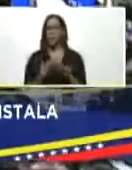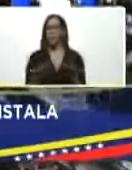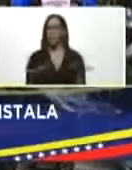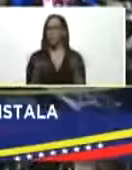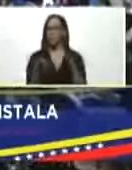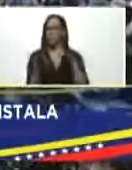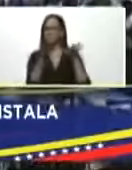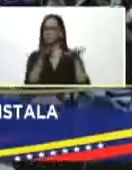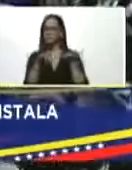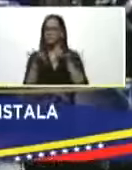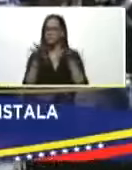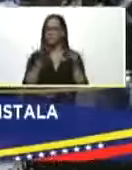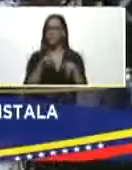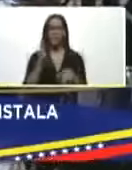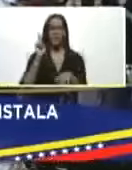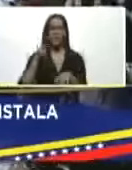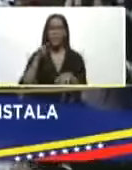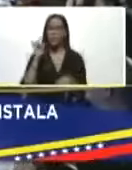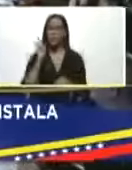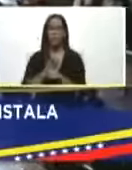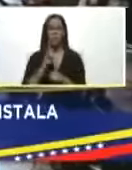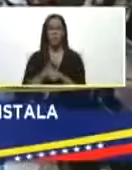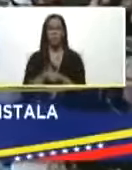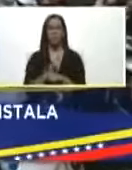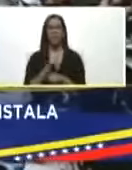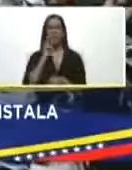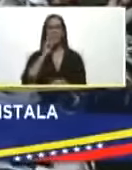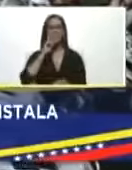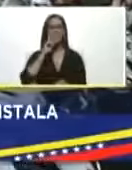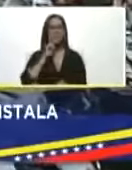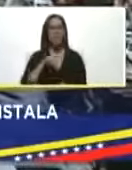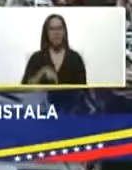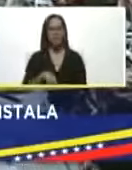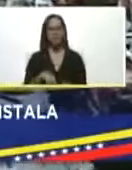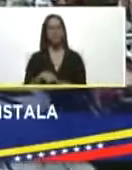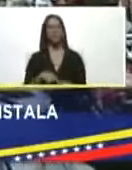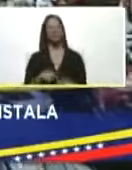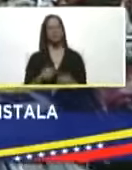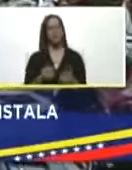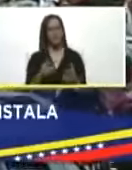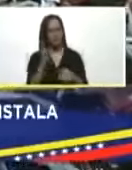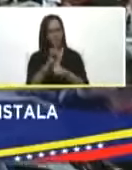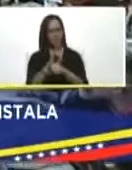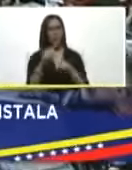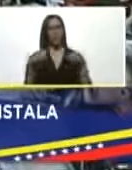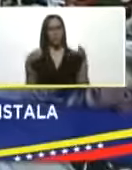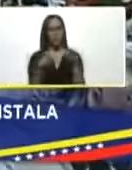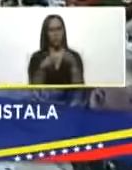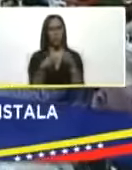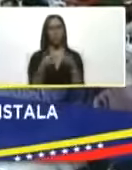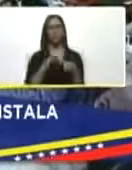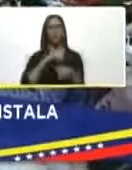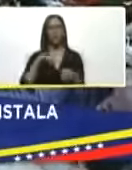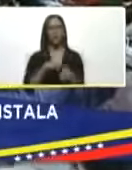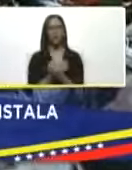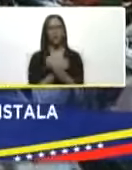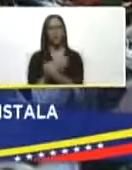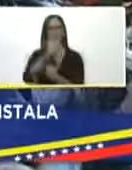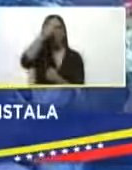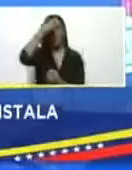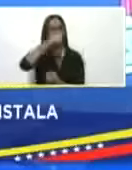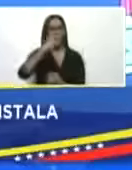engañosa que nunca cumplieron, que era mentira. Lograron engañar un sector de nuestro amado